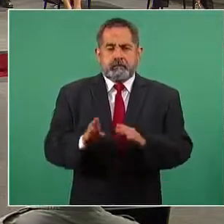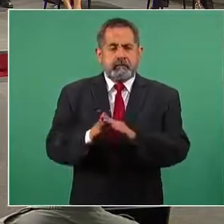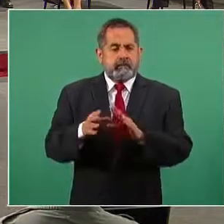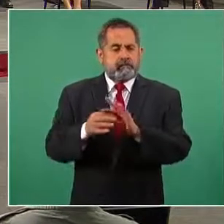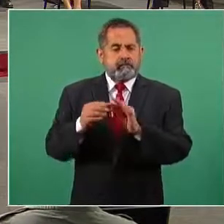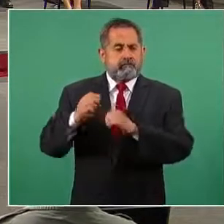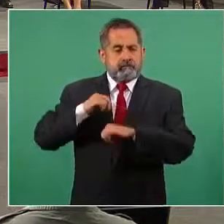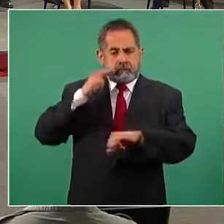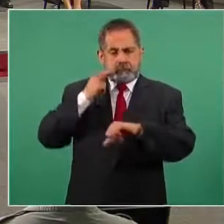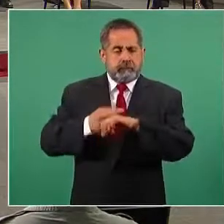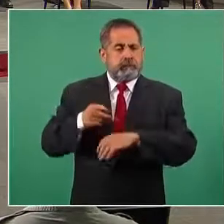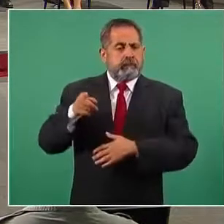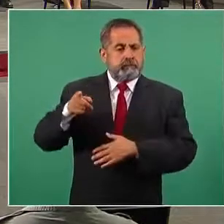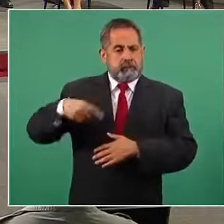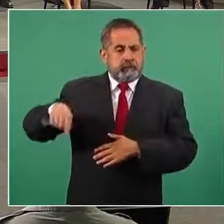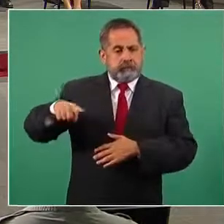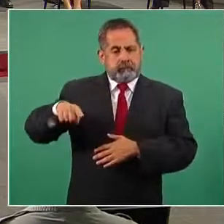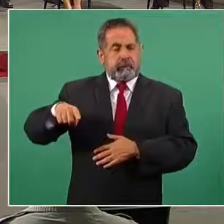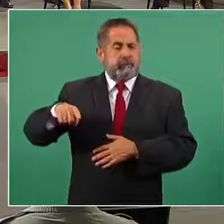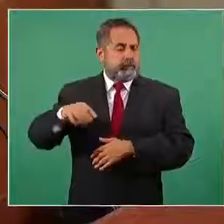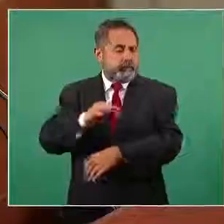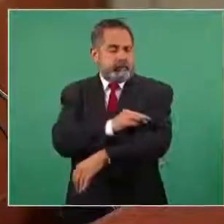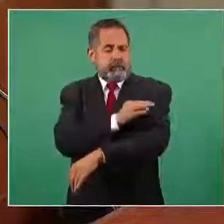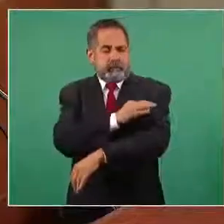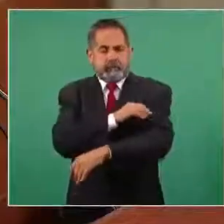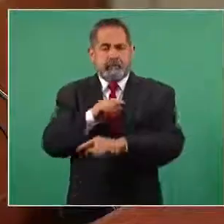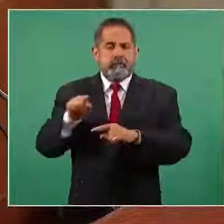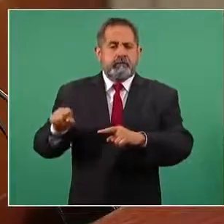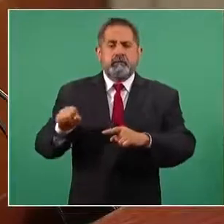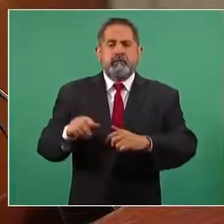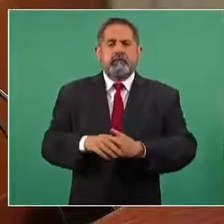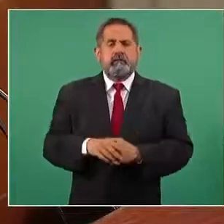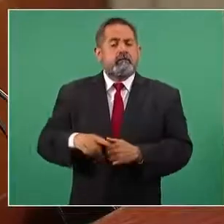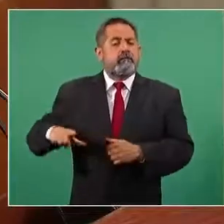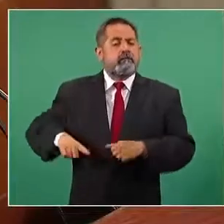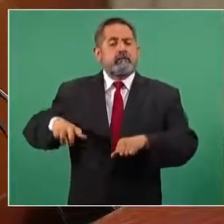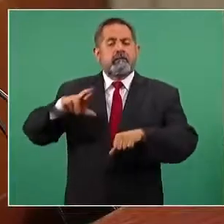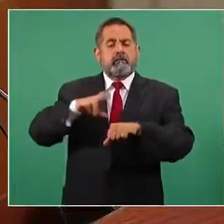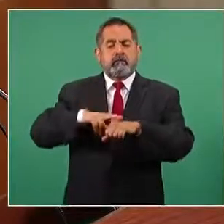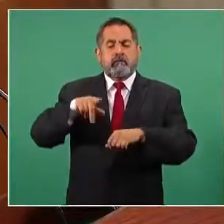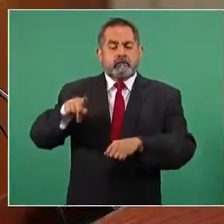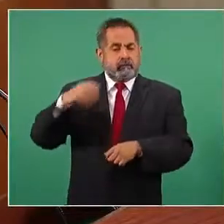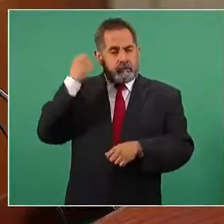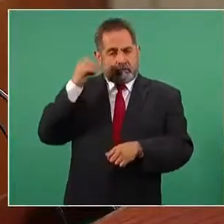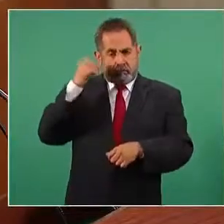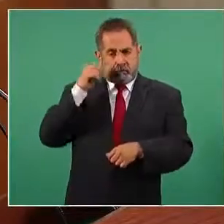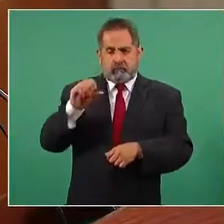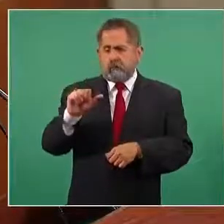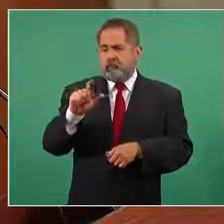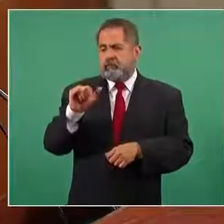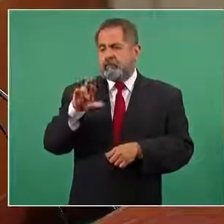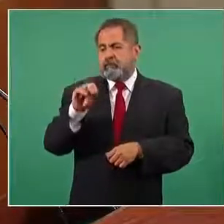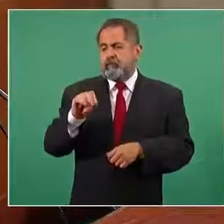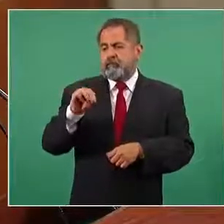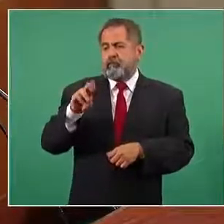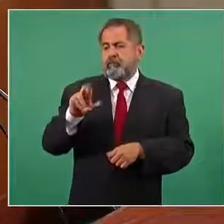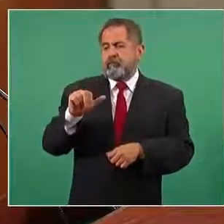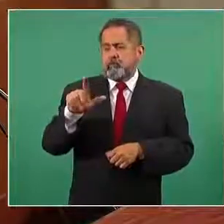encabezando esta jornada de vacunación el gobernador de Oaxaca, Alejandro Murat,